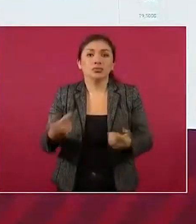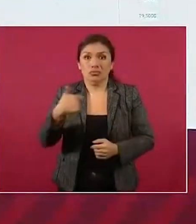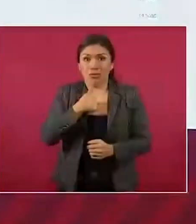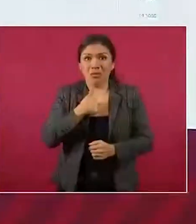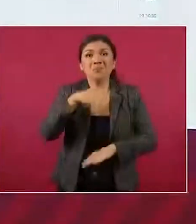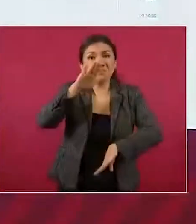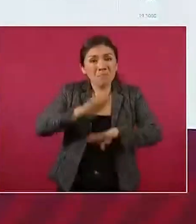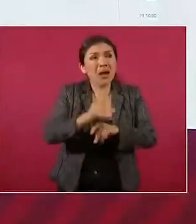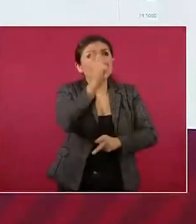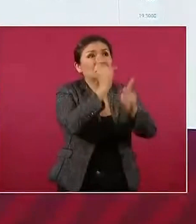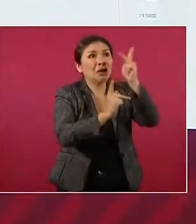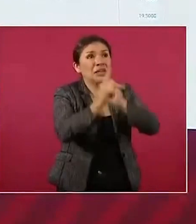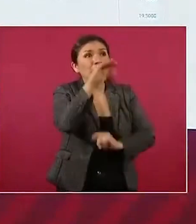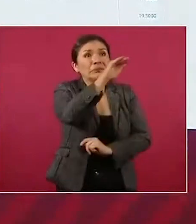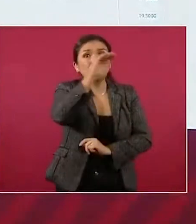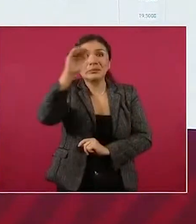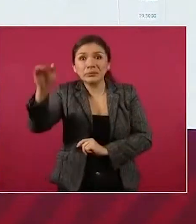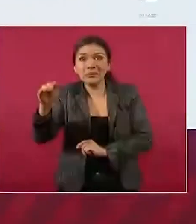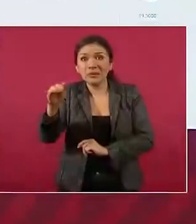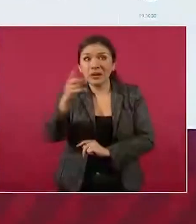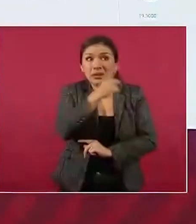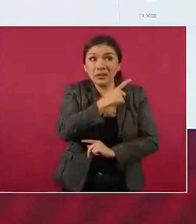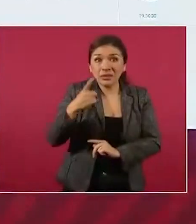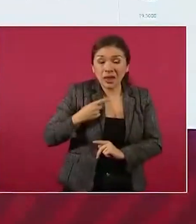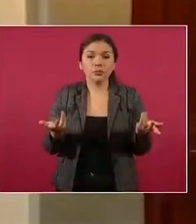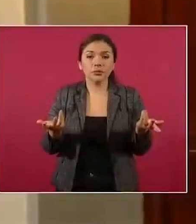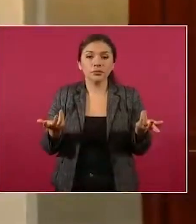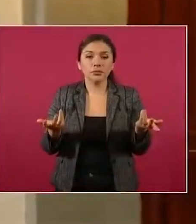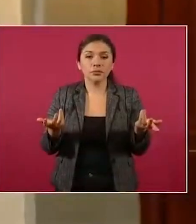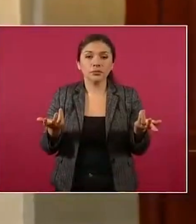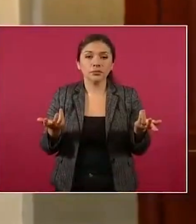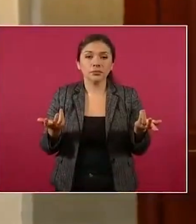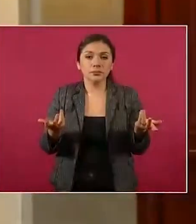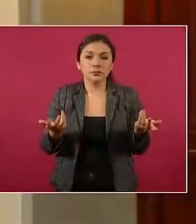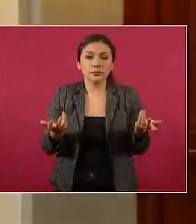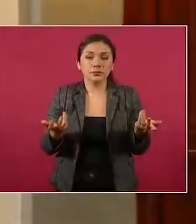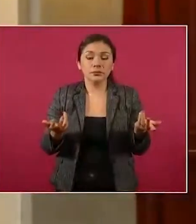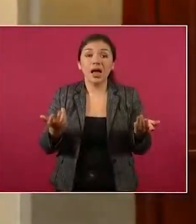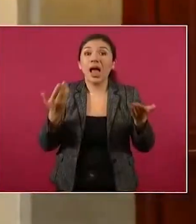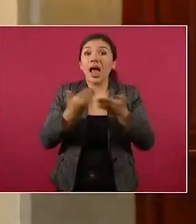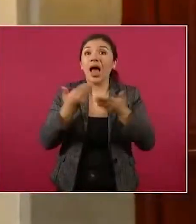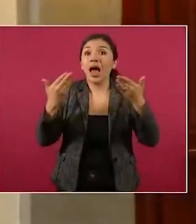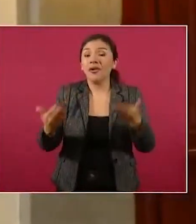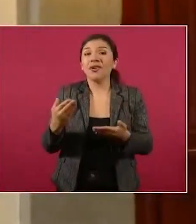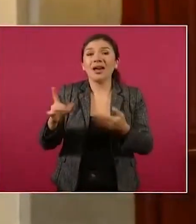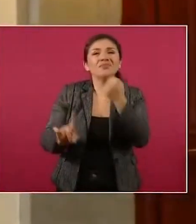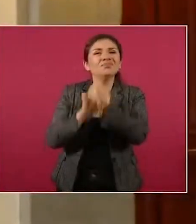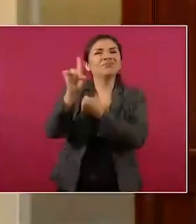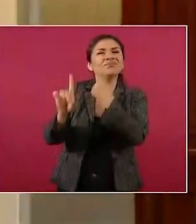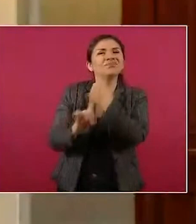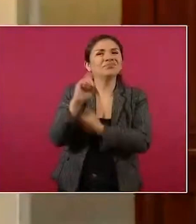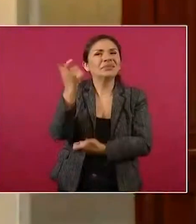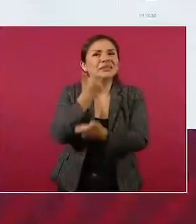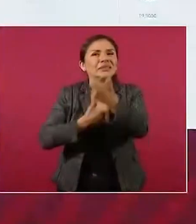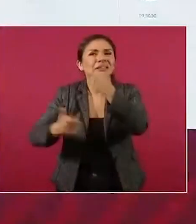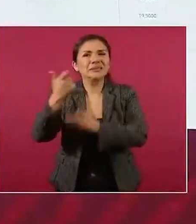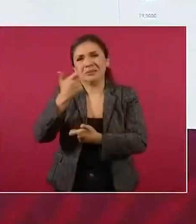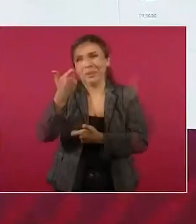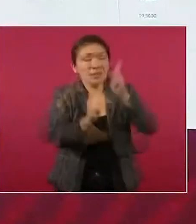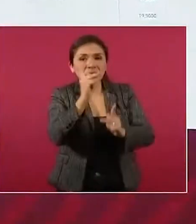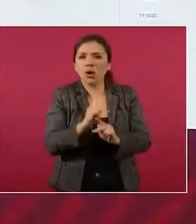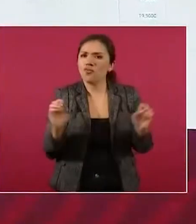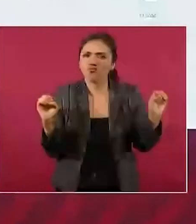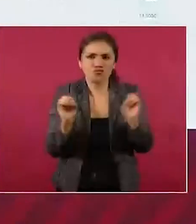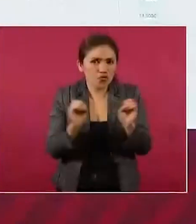solicitamos deuda en la época de la pandemia, ni ahora con la crisis